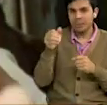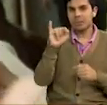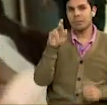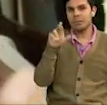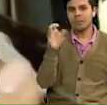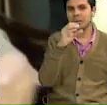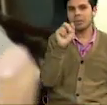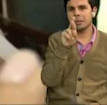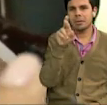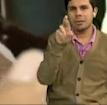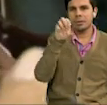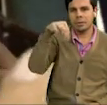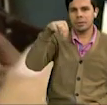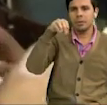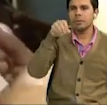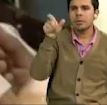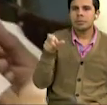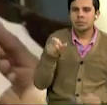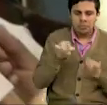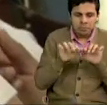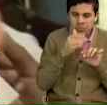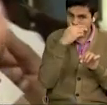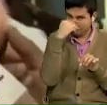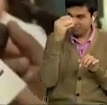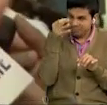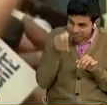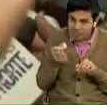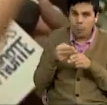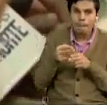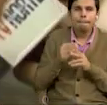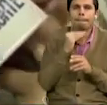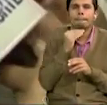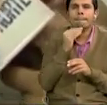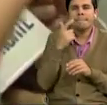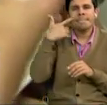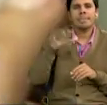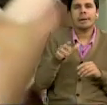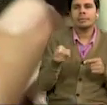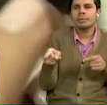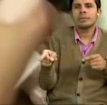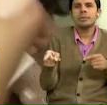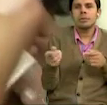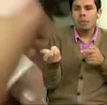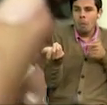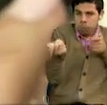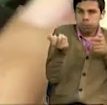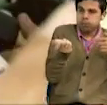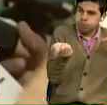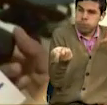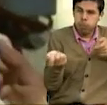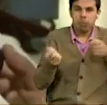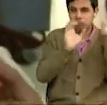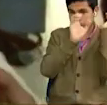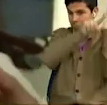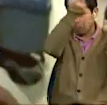pero no está verificado a través del sistema, que recibió un trauma por un artefacto explosivo, lo que generó